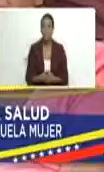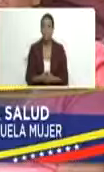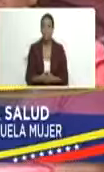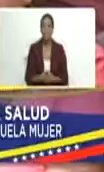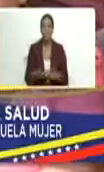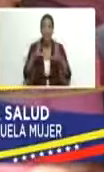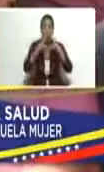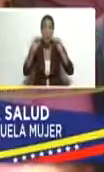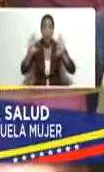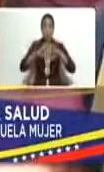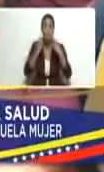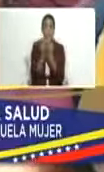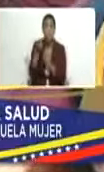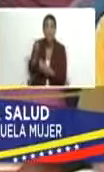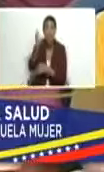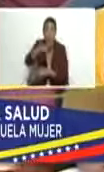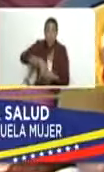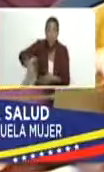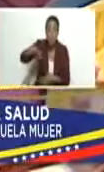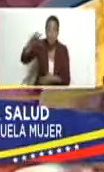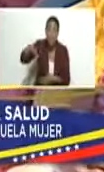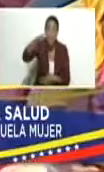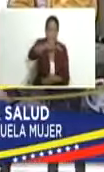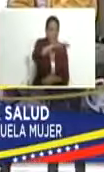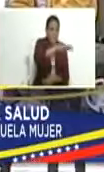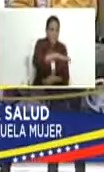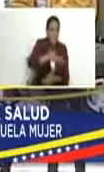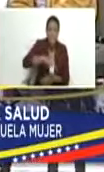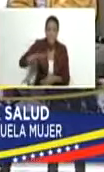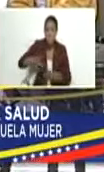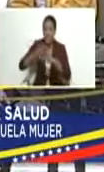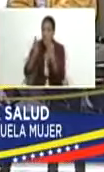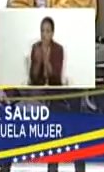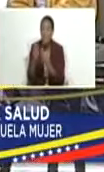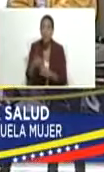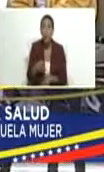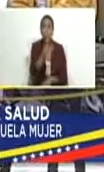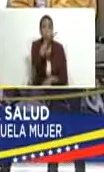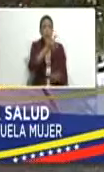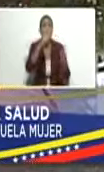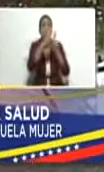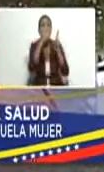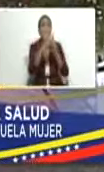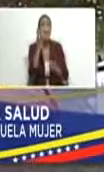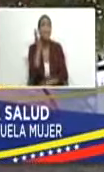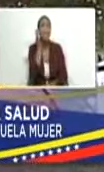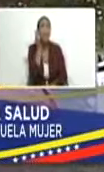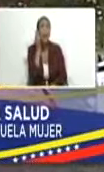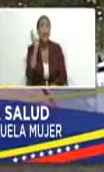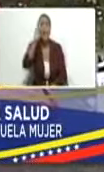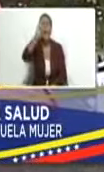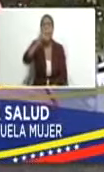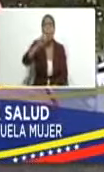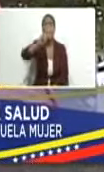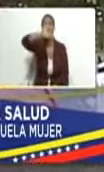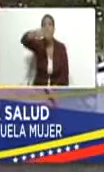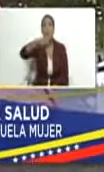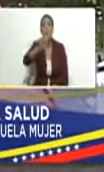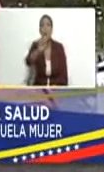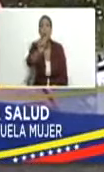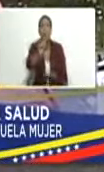a toda la familia venezolana. Porque cuando digo mujer, y lo digo y sé lo que